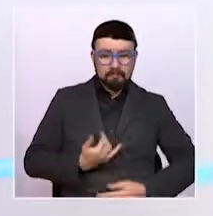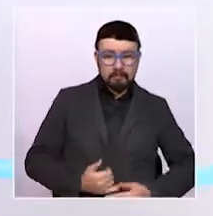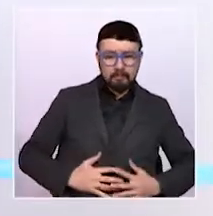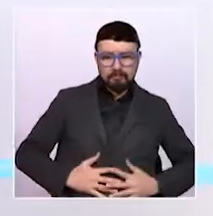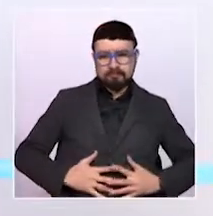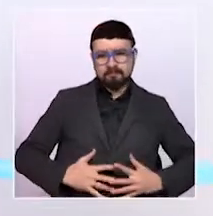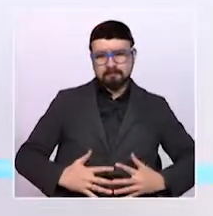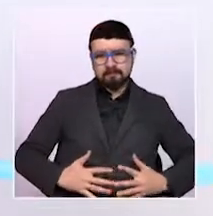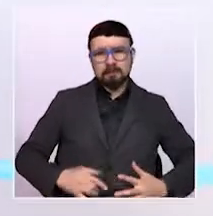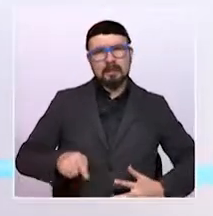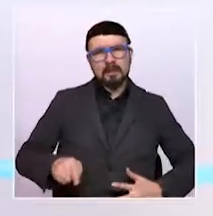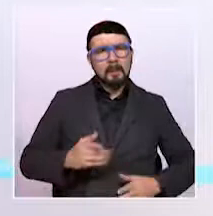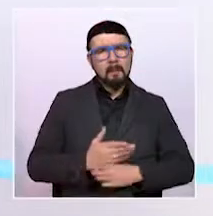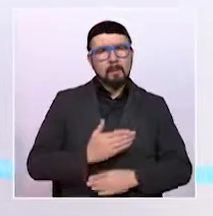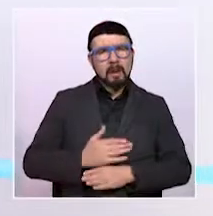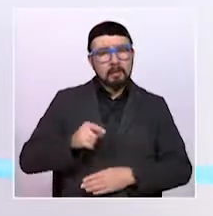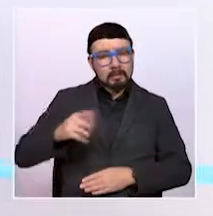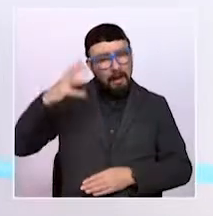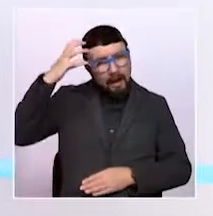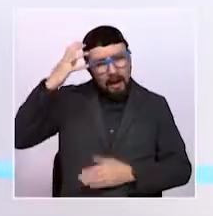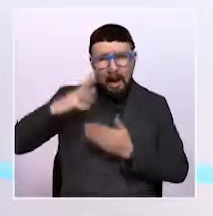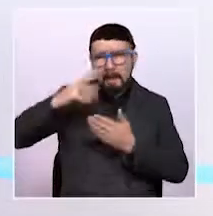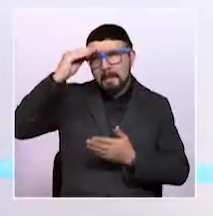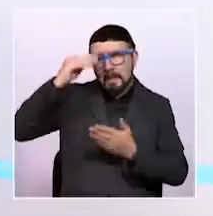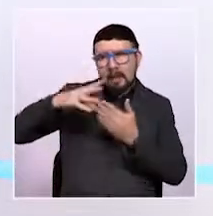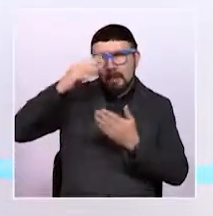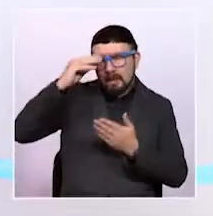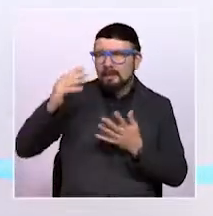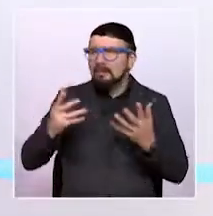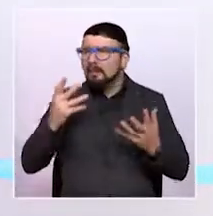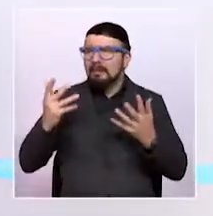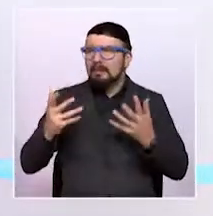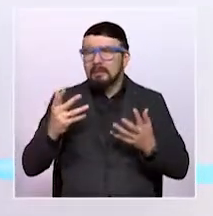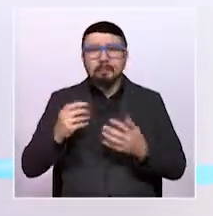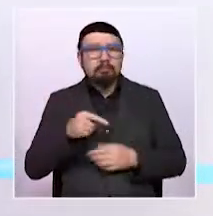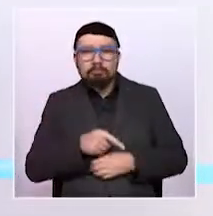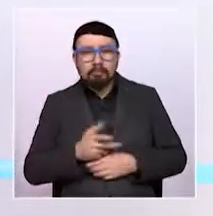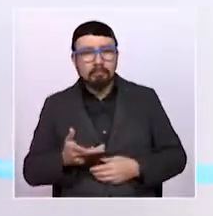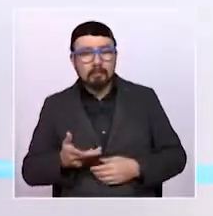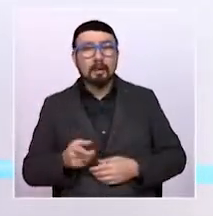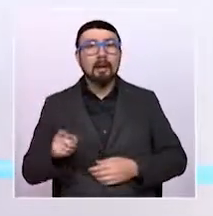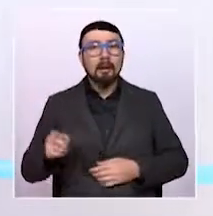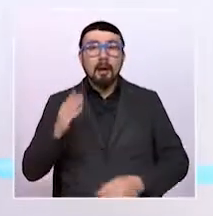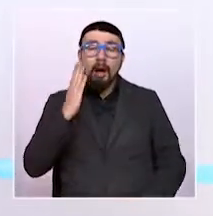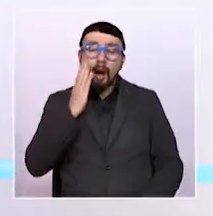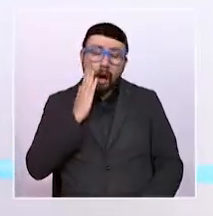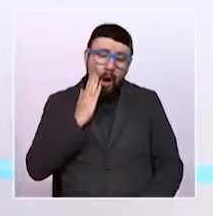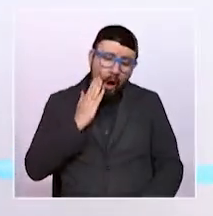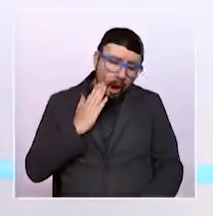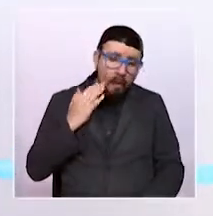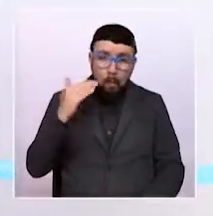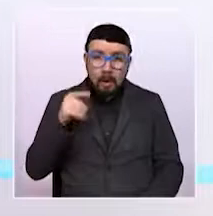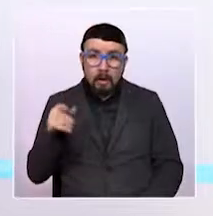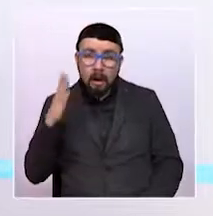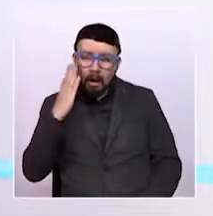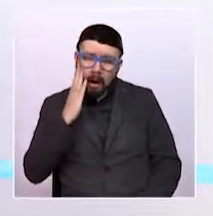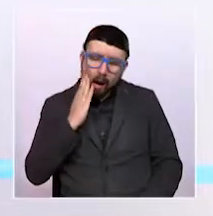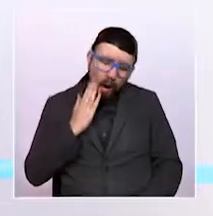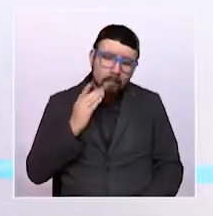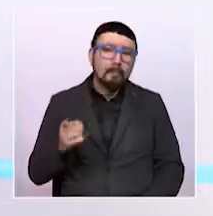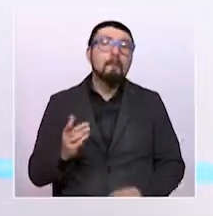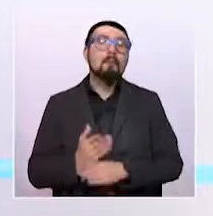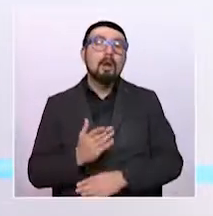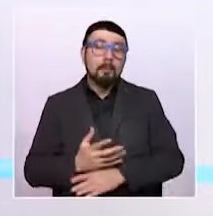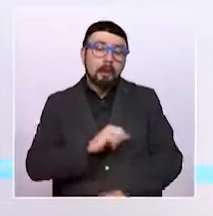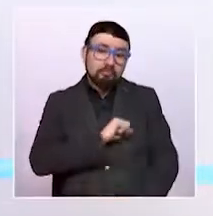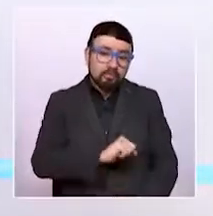problemas en el su aprendizaje en el momento del nacimiento la anemia puede llevar a que la mamá tenga problemas cardíacos y en el crecimiento de